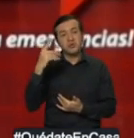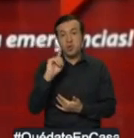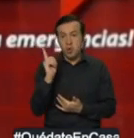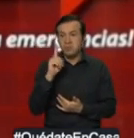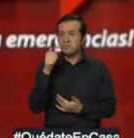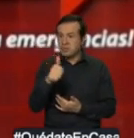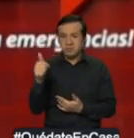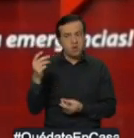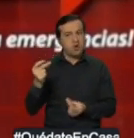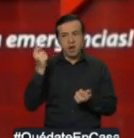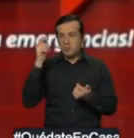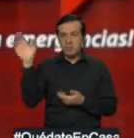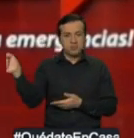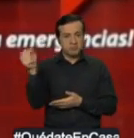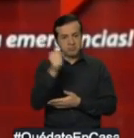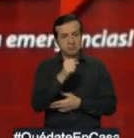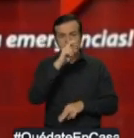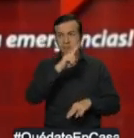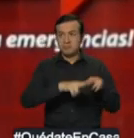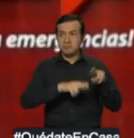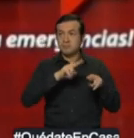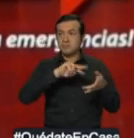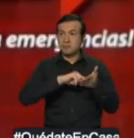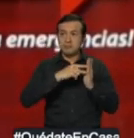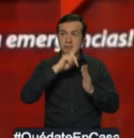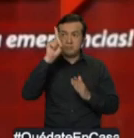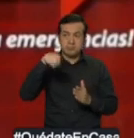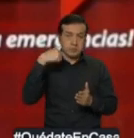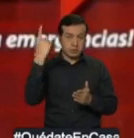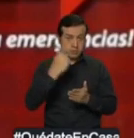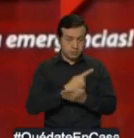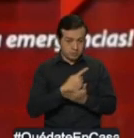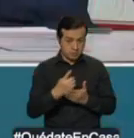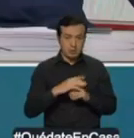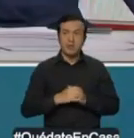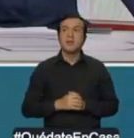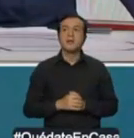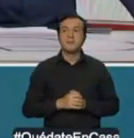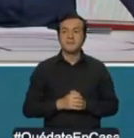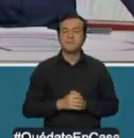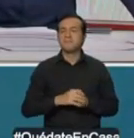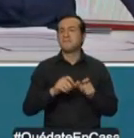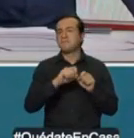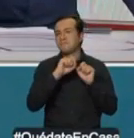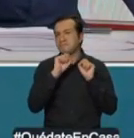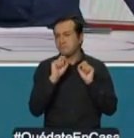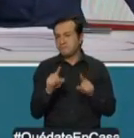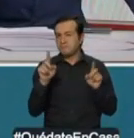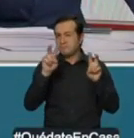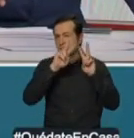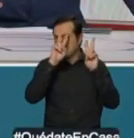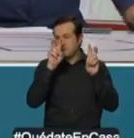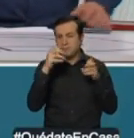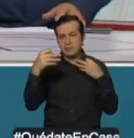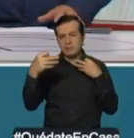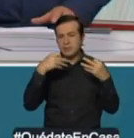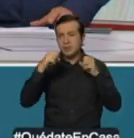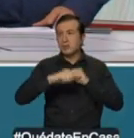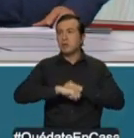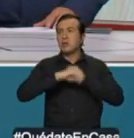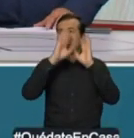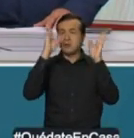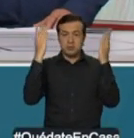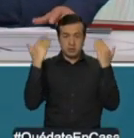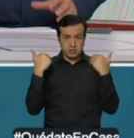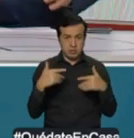empezarán de inmediato eso quiere decir la próxima semana de acuerdo ministra quisiéramos también una precisión y una aclaración luego de que